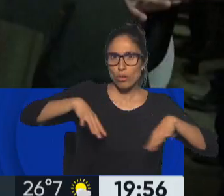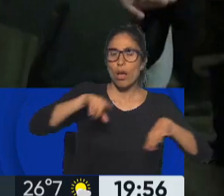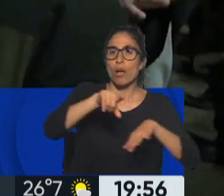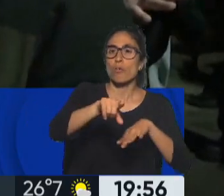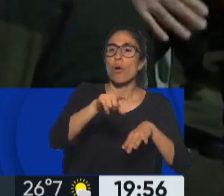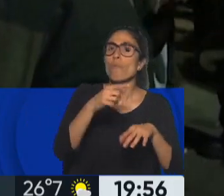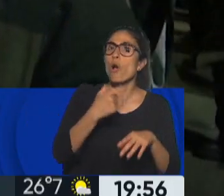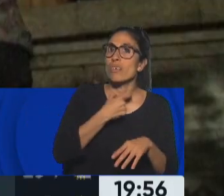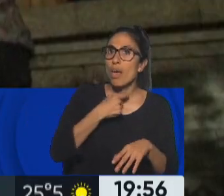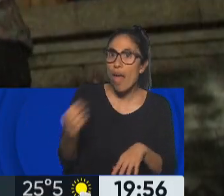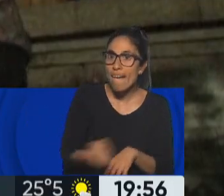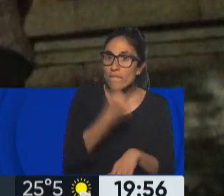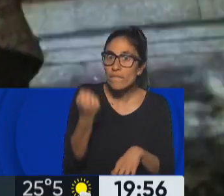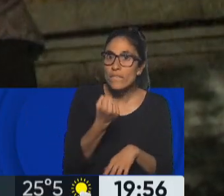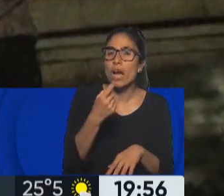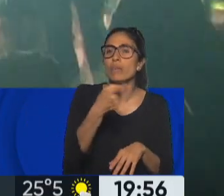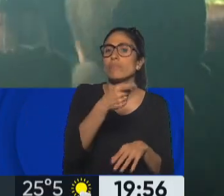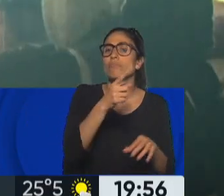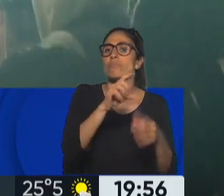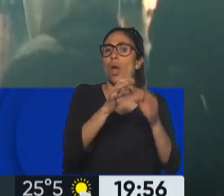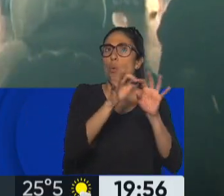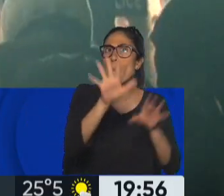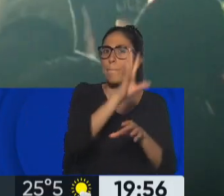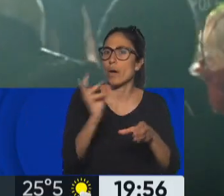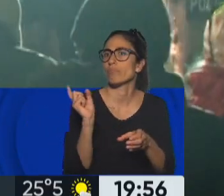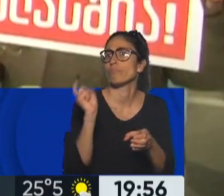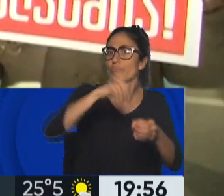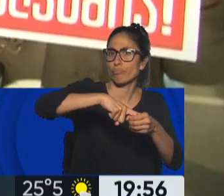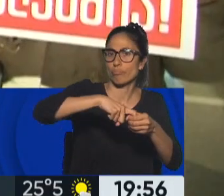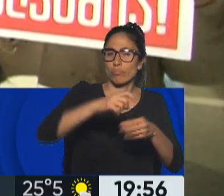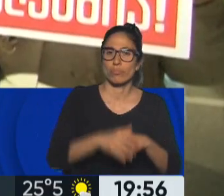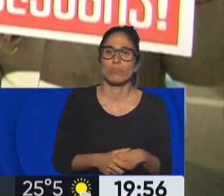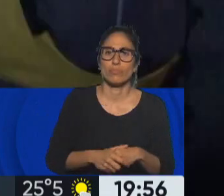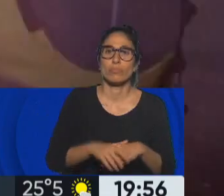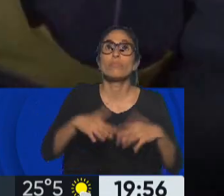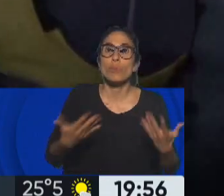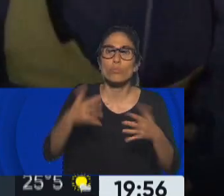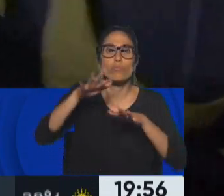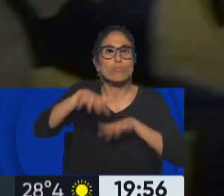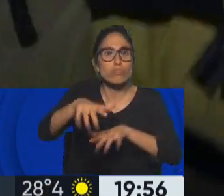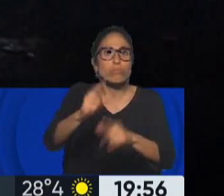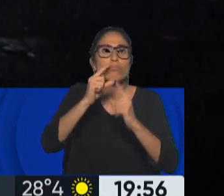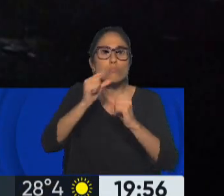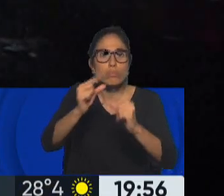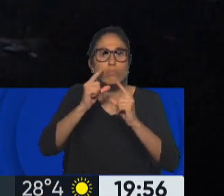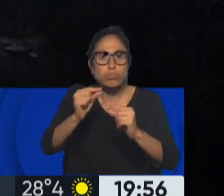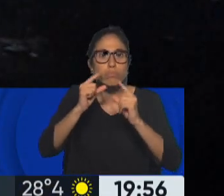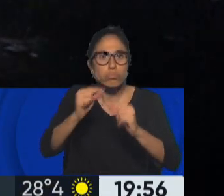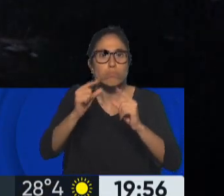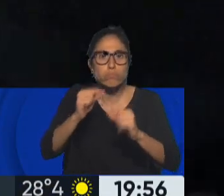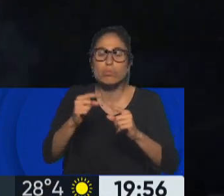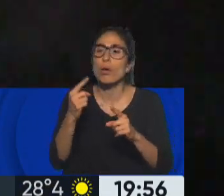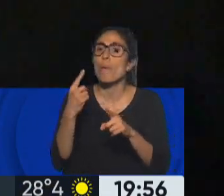Europea. Las protestas no solo exigen continuar con el ingreso al bloque, sino también convocar a